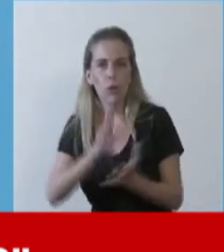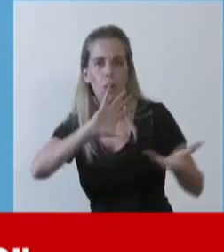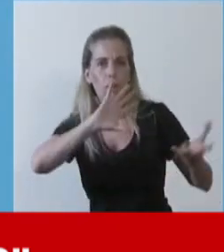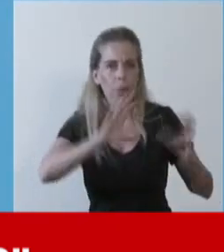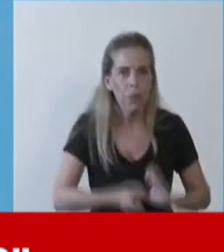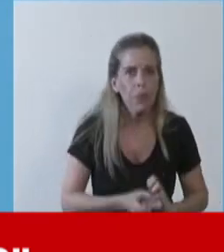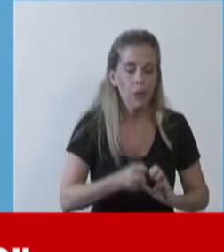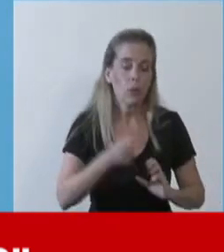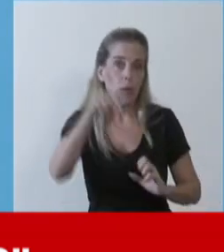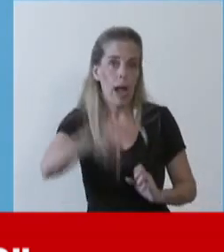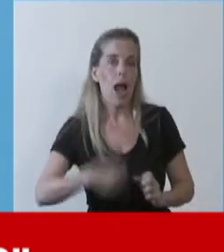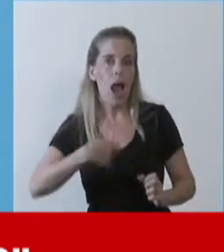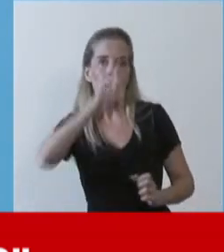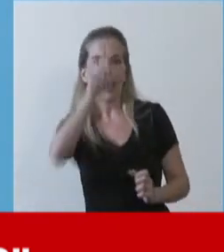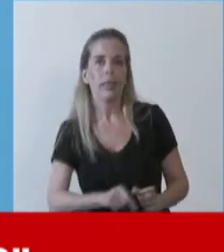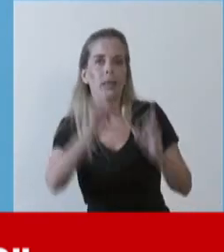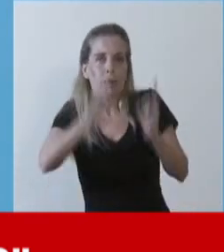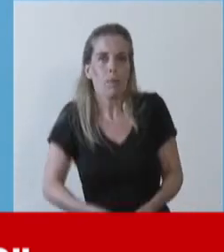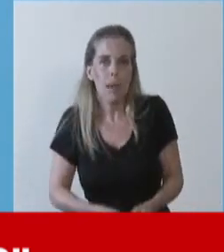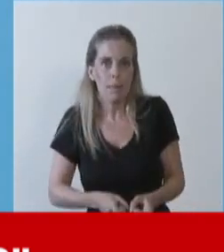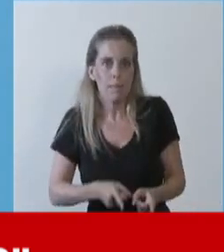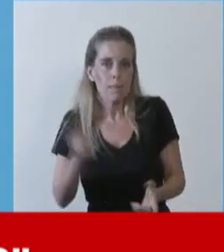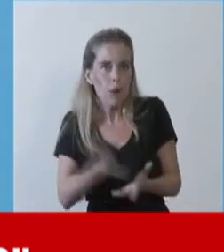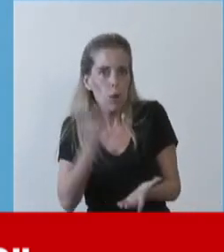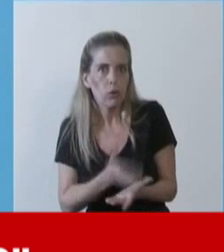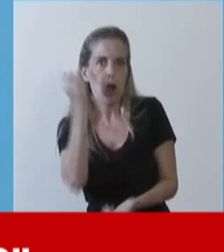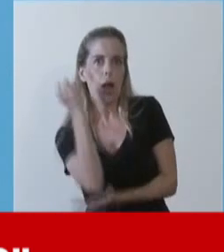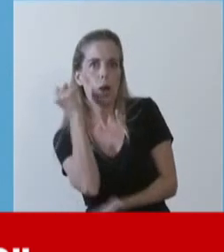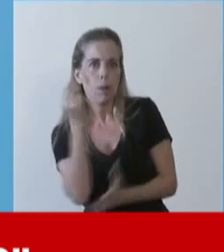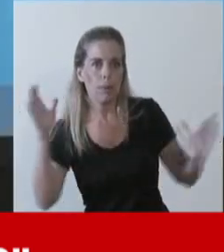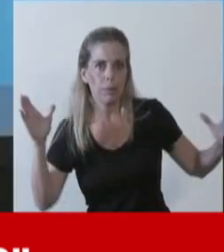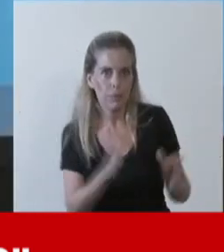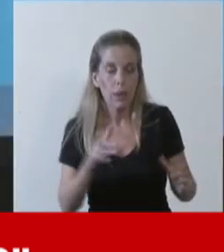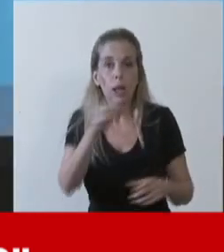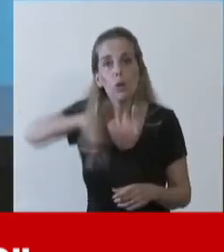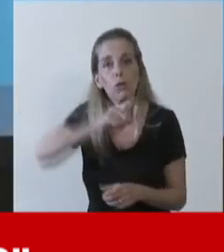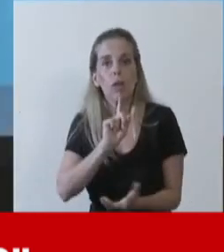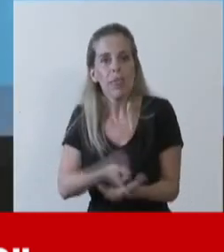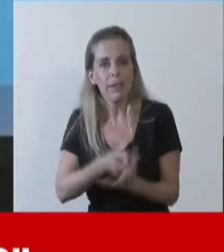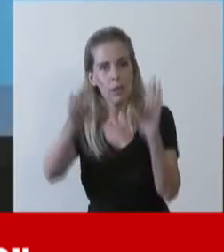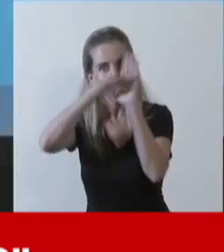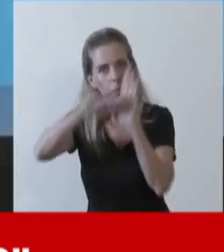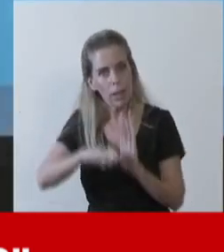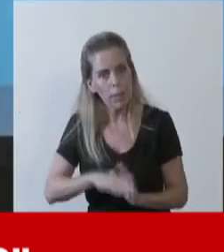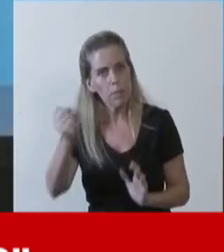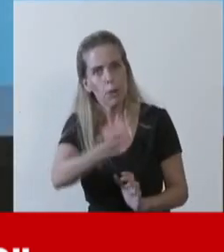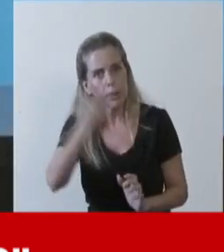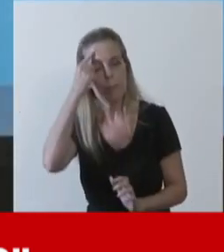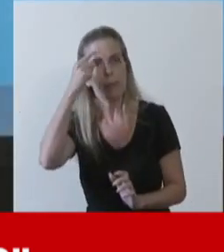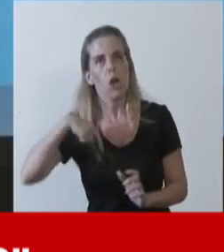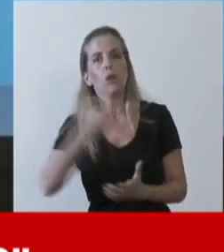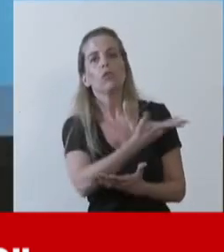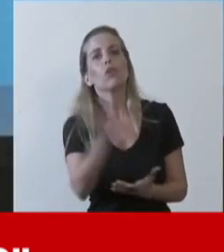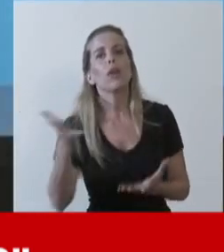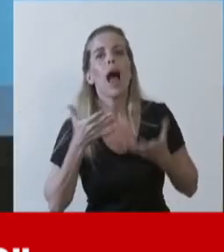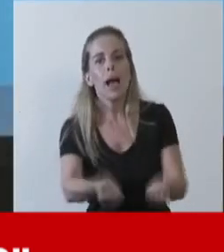tiene impacto en la Argentina. Entonces estamos adoptando este conjunto de medidas de carácter social